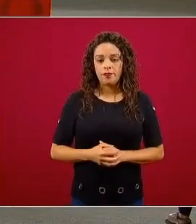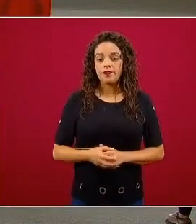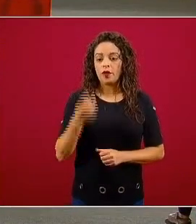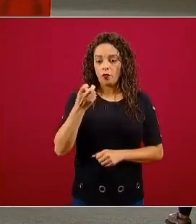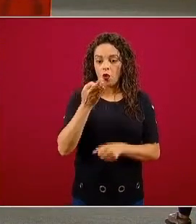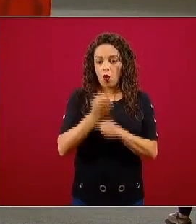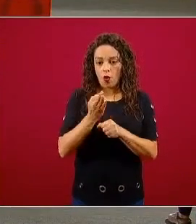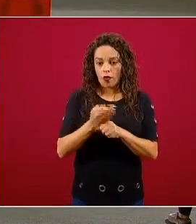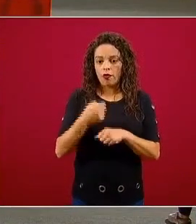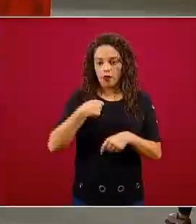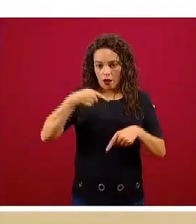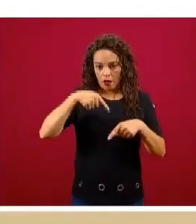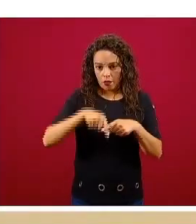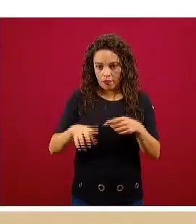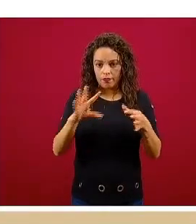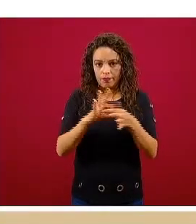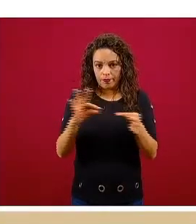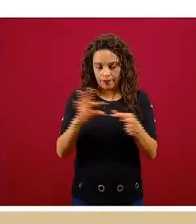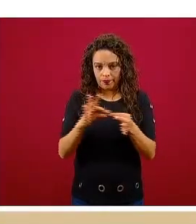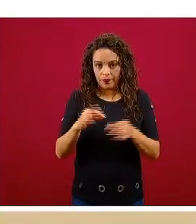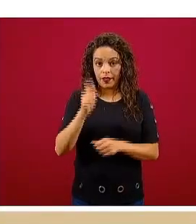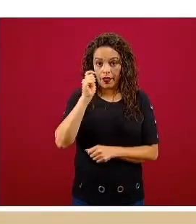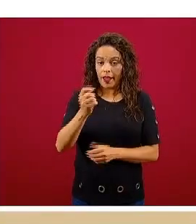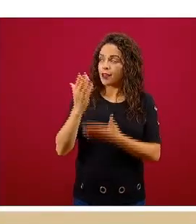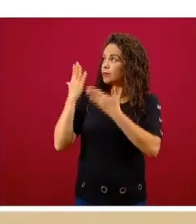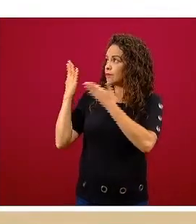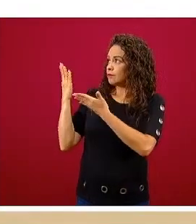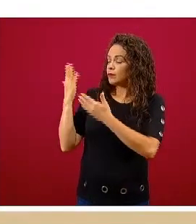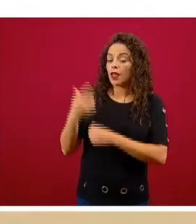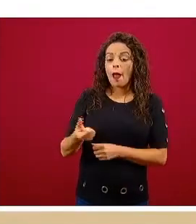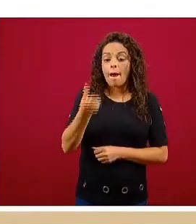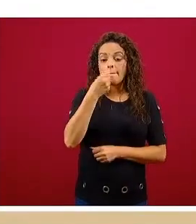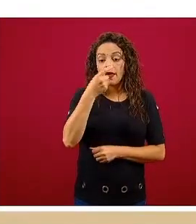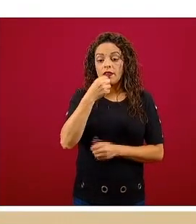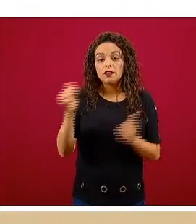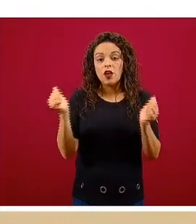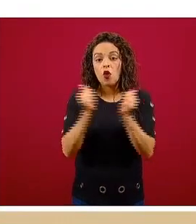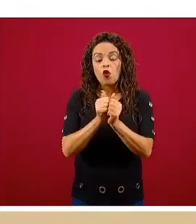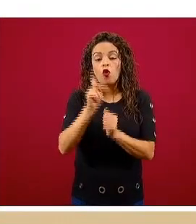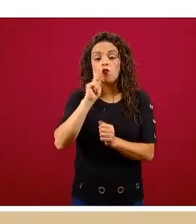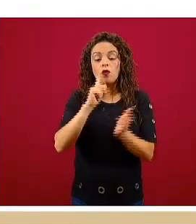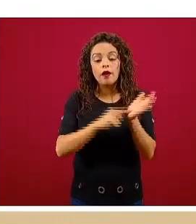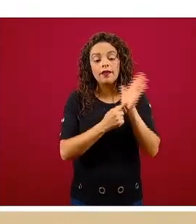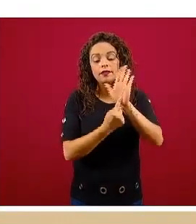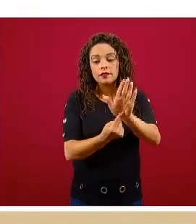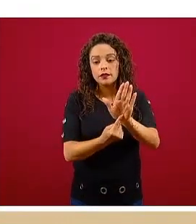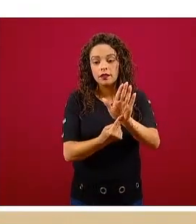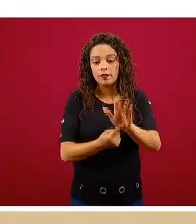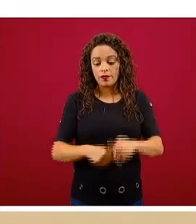¿no? Medicina con evidencia. No hay forma de entender la medicina hoy en día